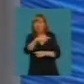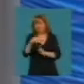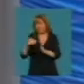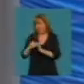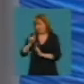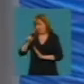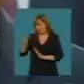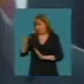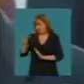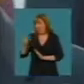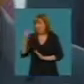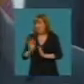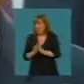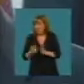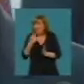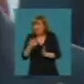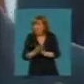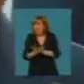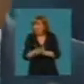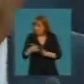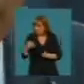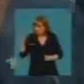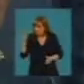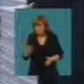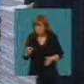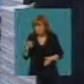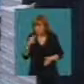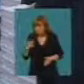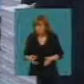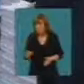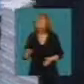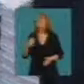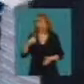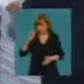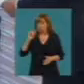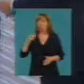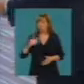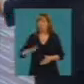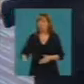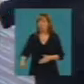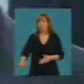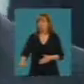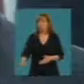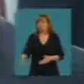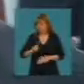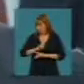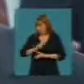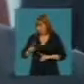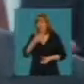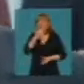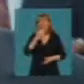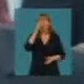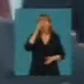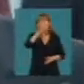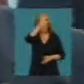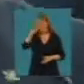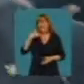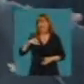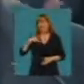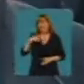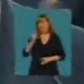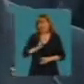dependa, la Constitución de la Nación Argentina. Sí, juro. Si así no lo hiciereis, Dios y la Nación os lo demanden.